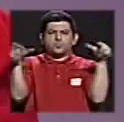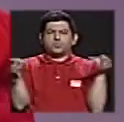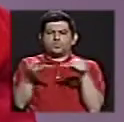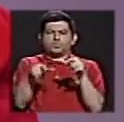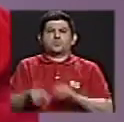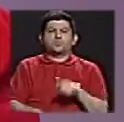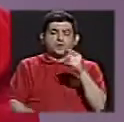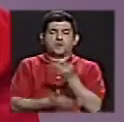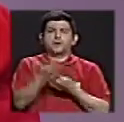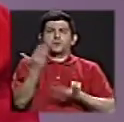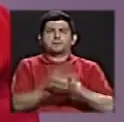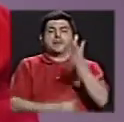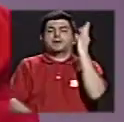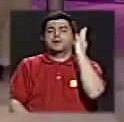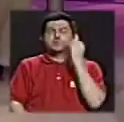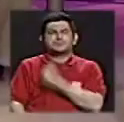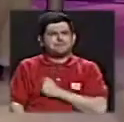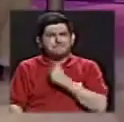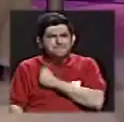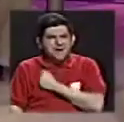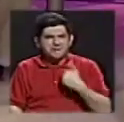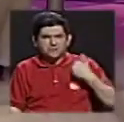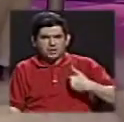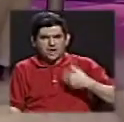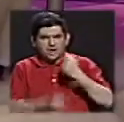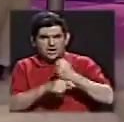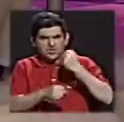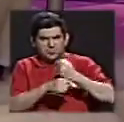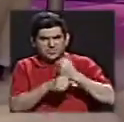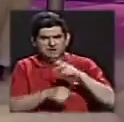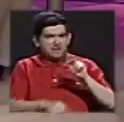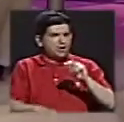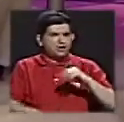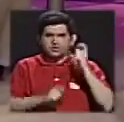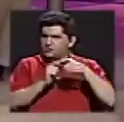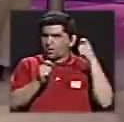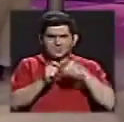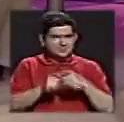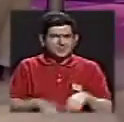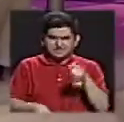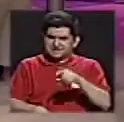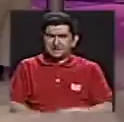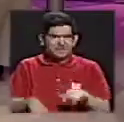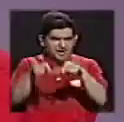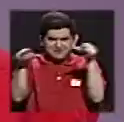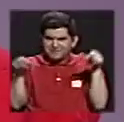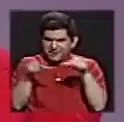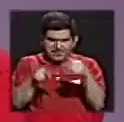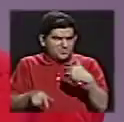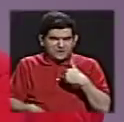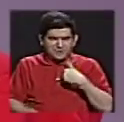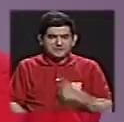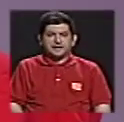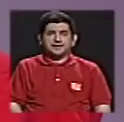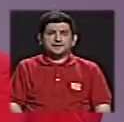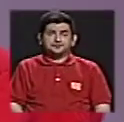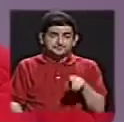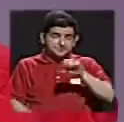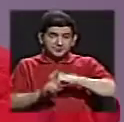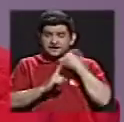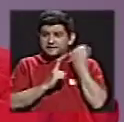en realidad está en manos de la mujer. Porque el hombre sale a trabajar, pero no a la parcela, no a la agricultura, sale a otro lado. Exactamente, pero eso